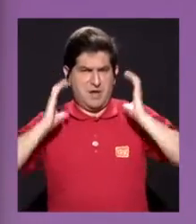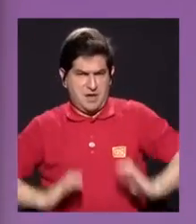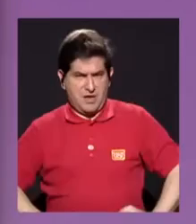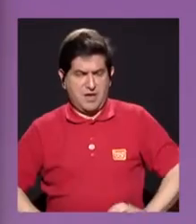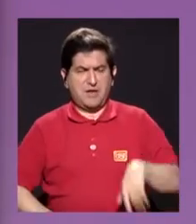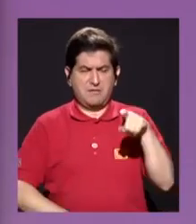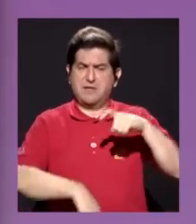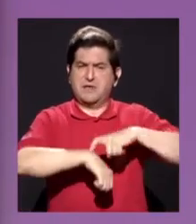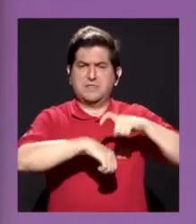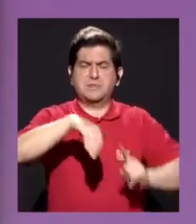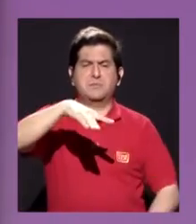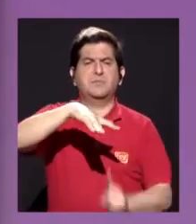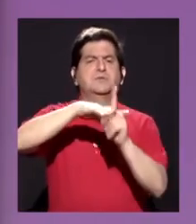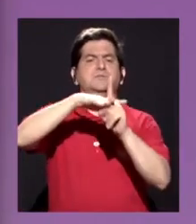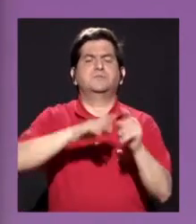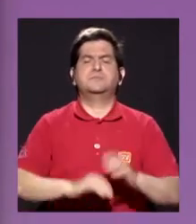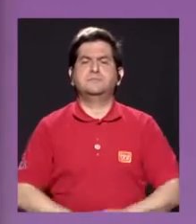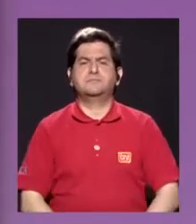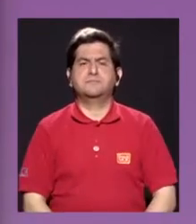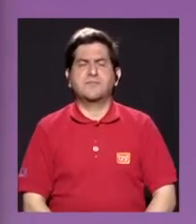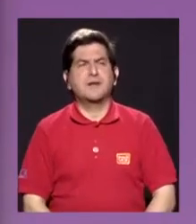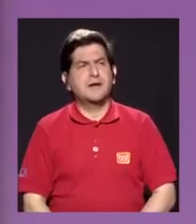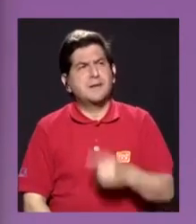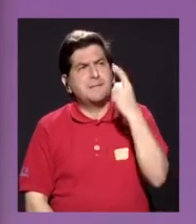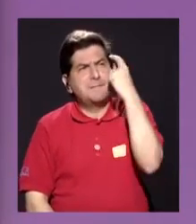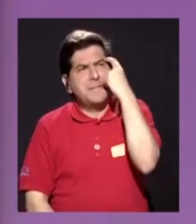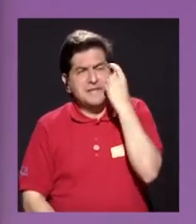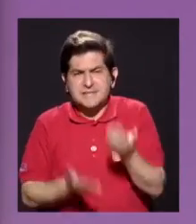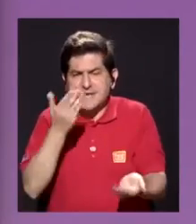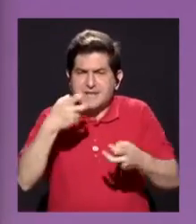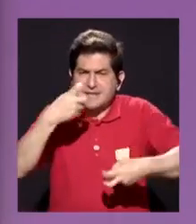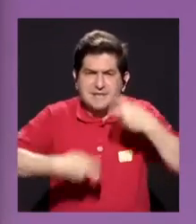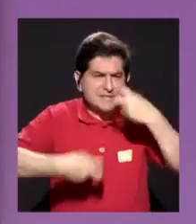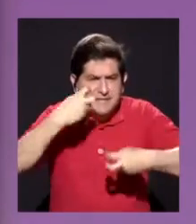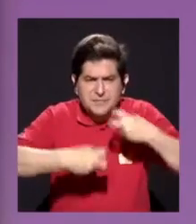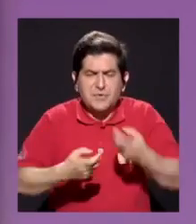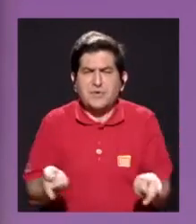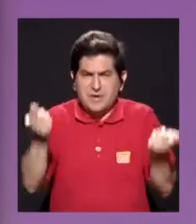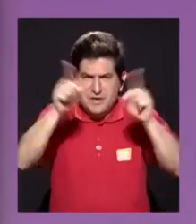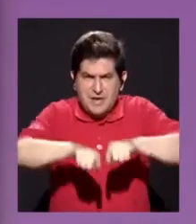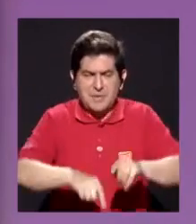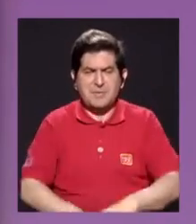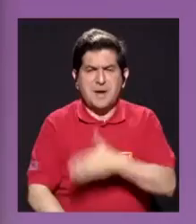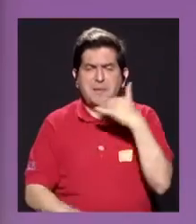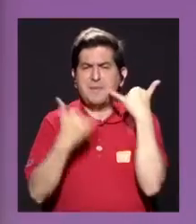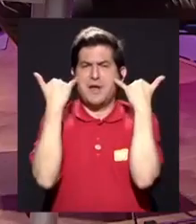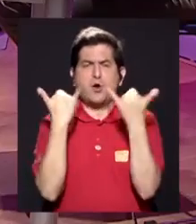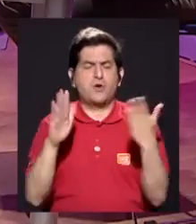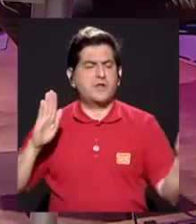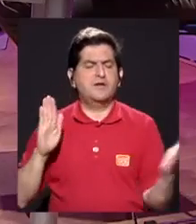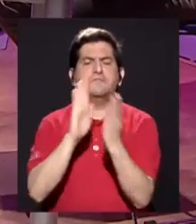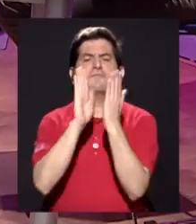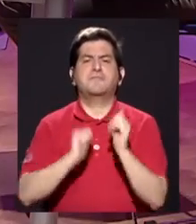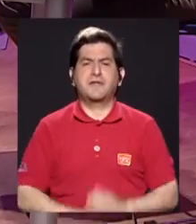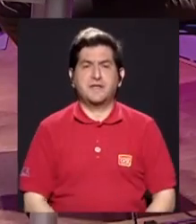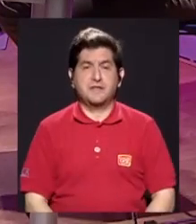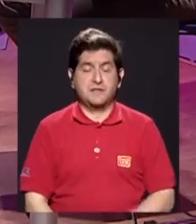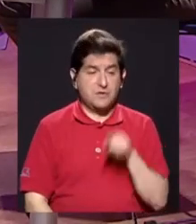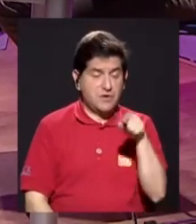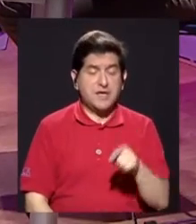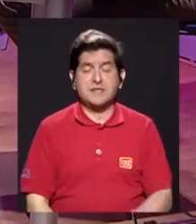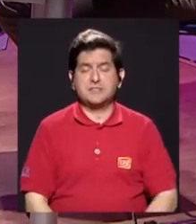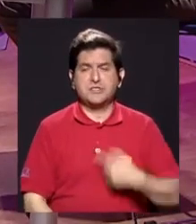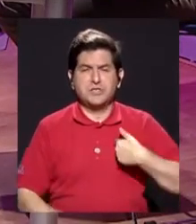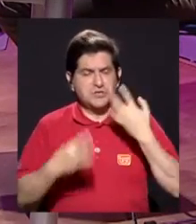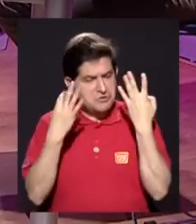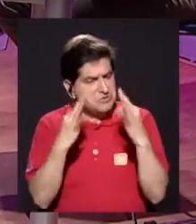en ese momento, ¿verdad? Entonces, previendo que iba a tener algún conflicto, dije, vamos a enfrentarlo de una vez. Y así me metí al agua,